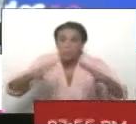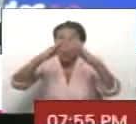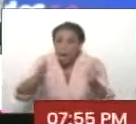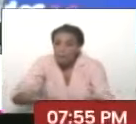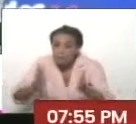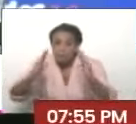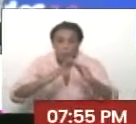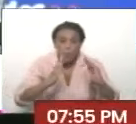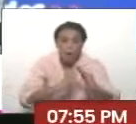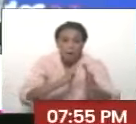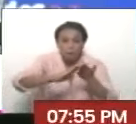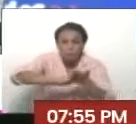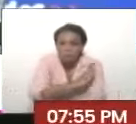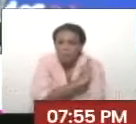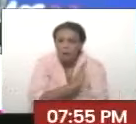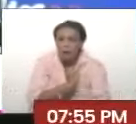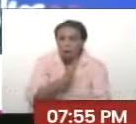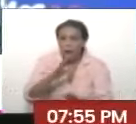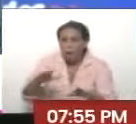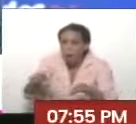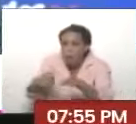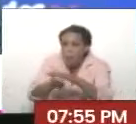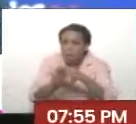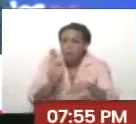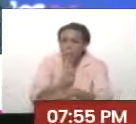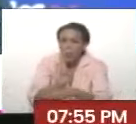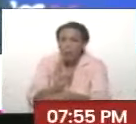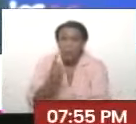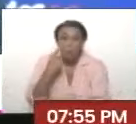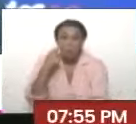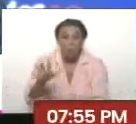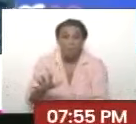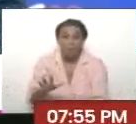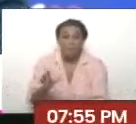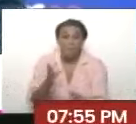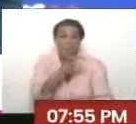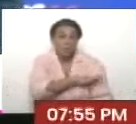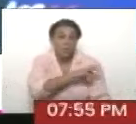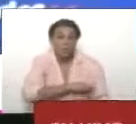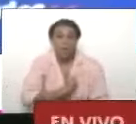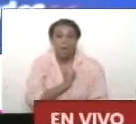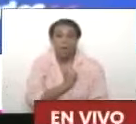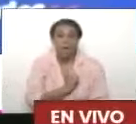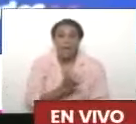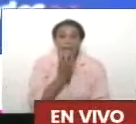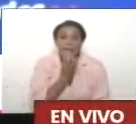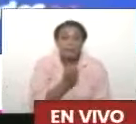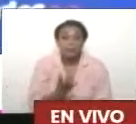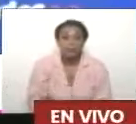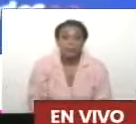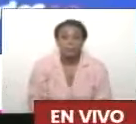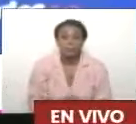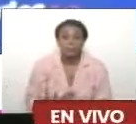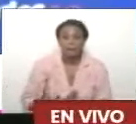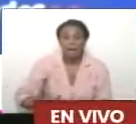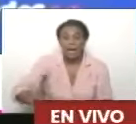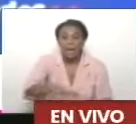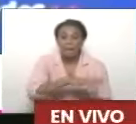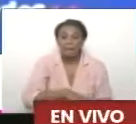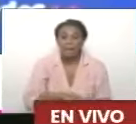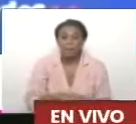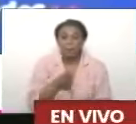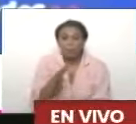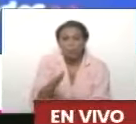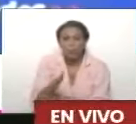edificios. Y uno de los crímenes más horribles repudiado por la sociedad israelí, por el pueblo israelí, en las calles, en